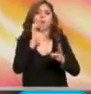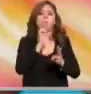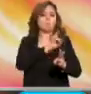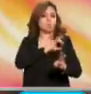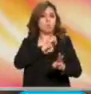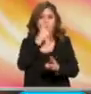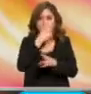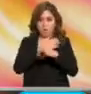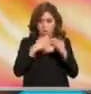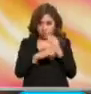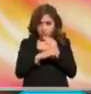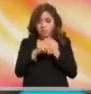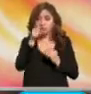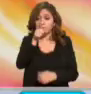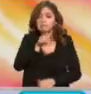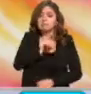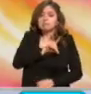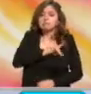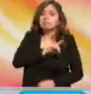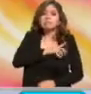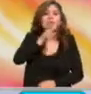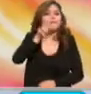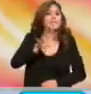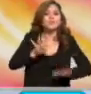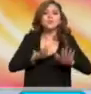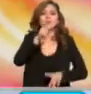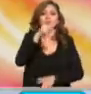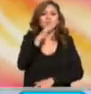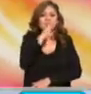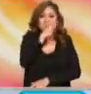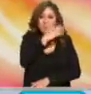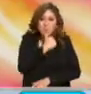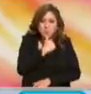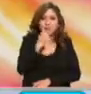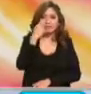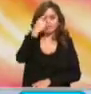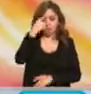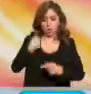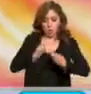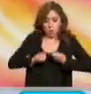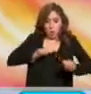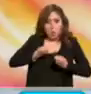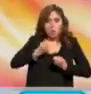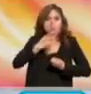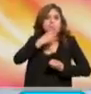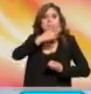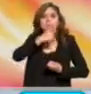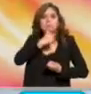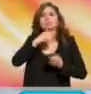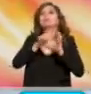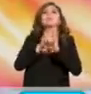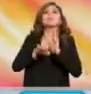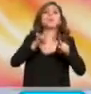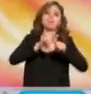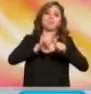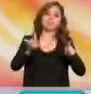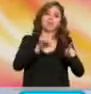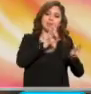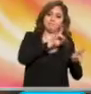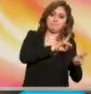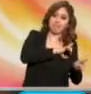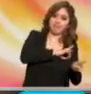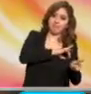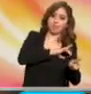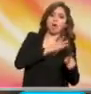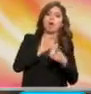fobias son tan irracionales que no pueden ser controladas de manera natural por la persona. Es muy diferente tener un miedo o algo que no Sí, te gusta.